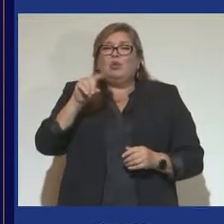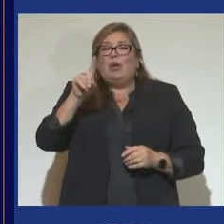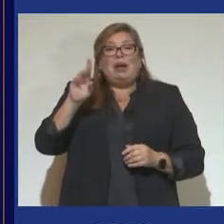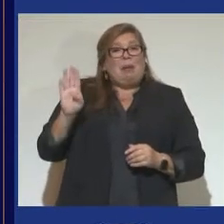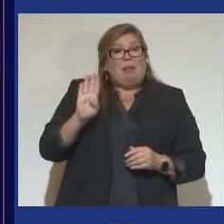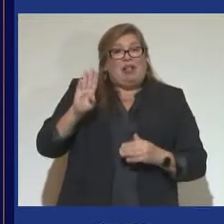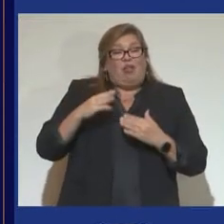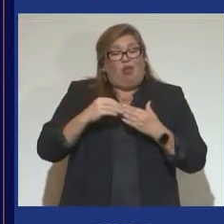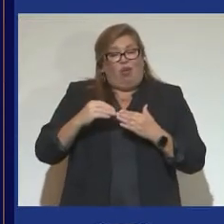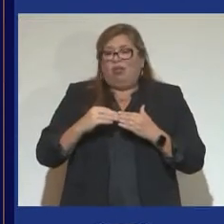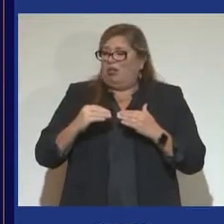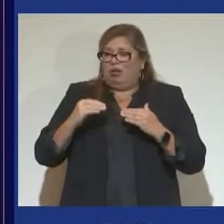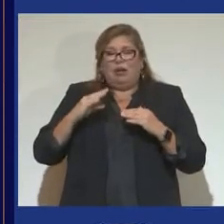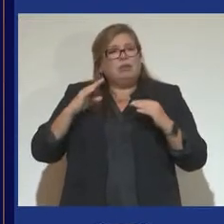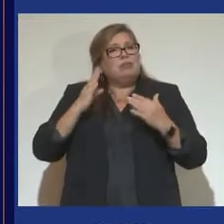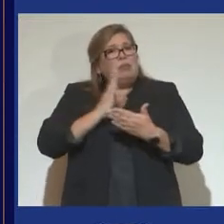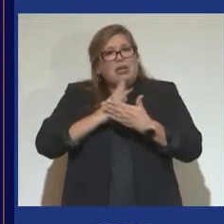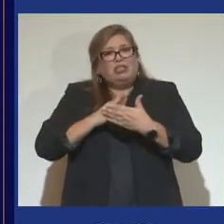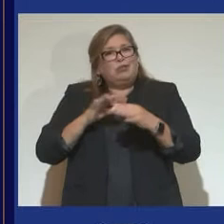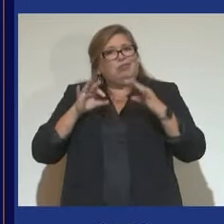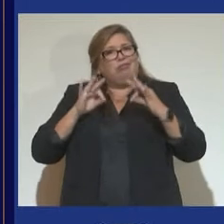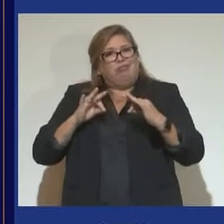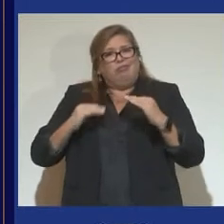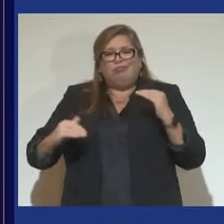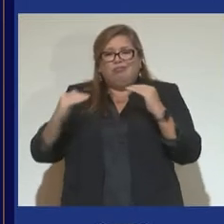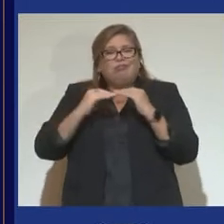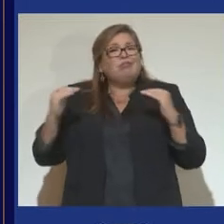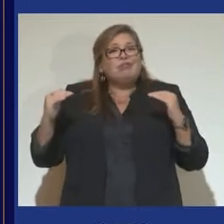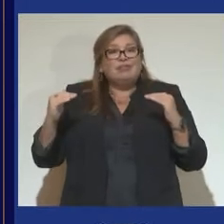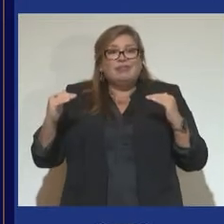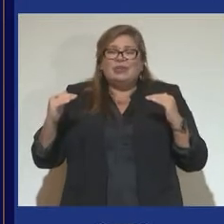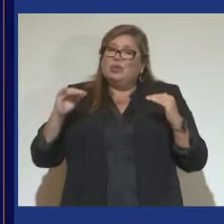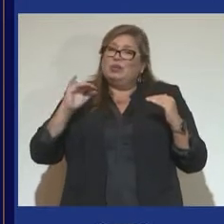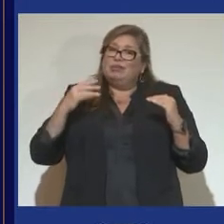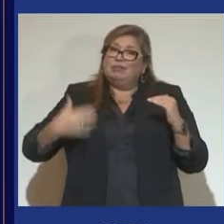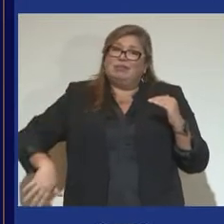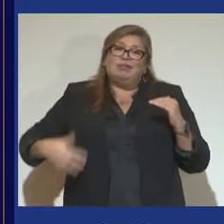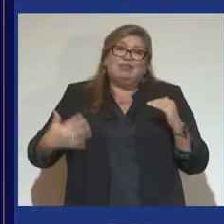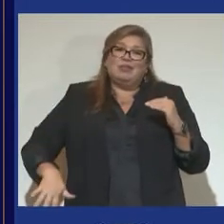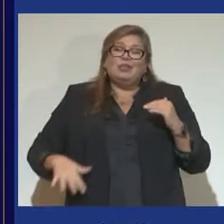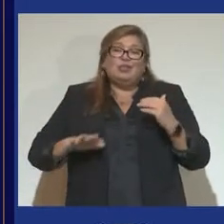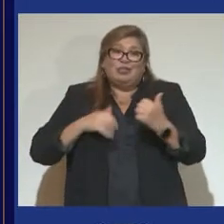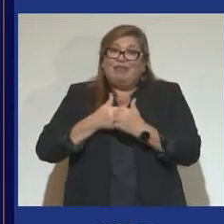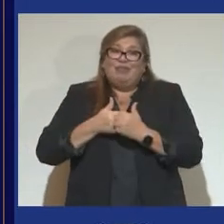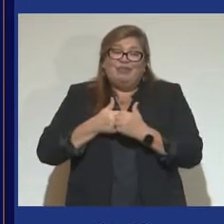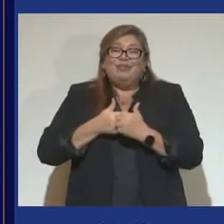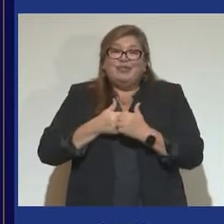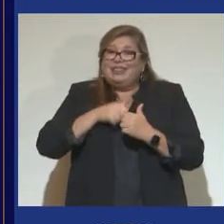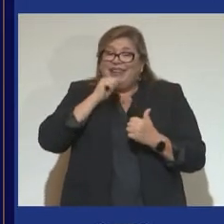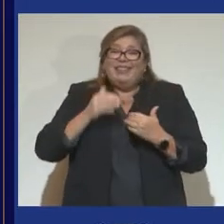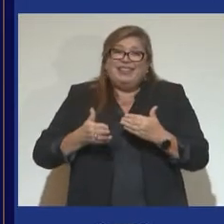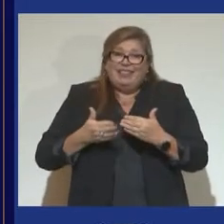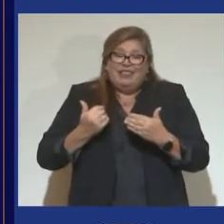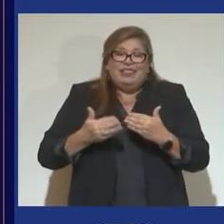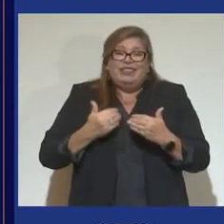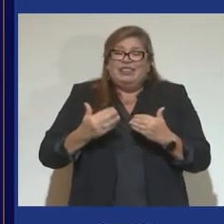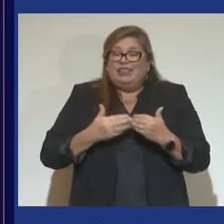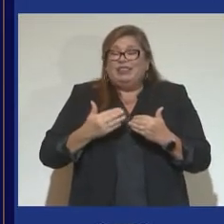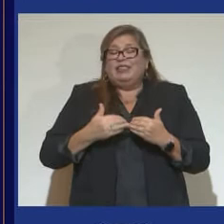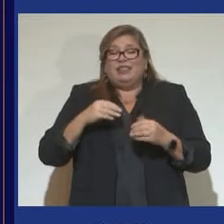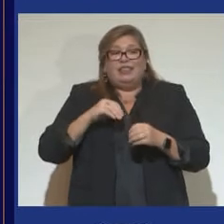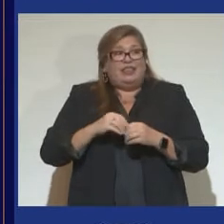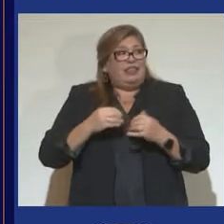un balance un presupuesto balanceado de 202 mil millones de dólares no ha sido fácil los retos